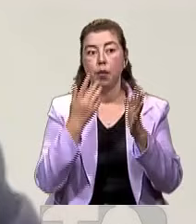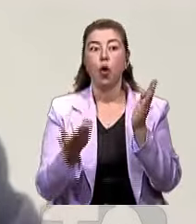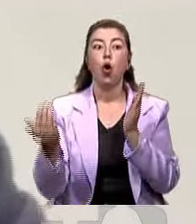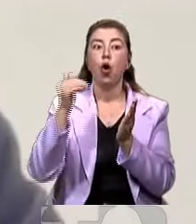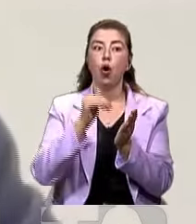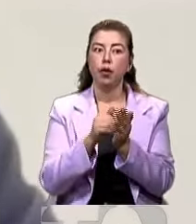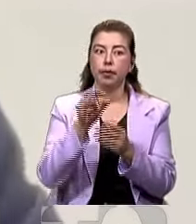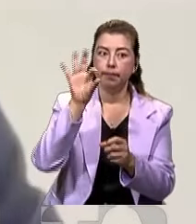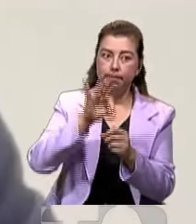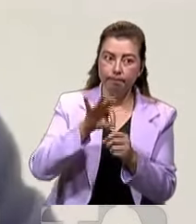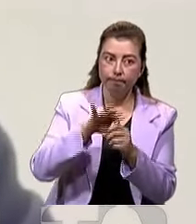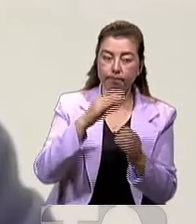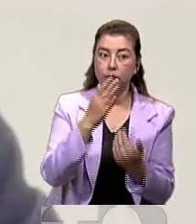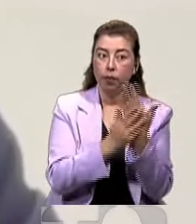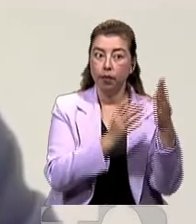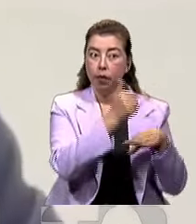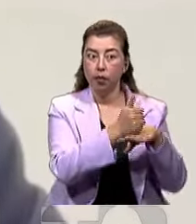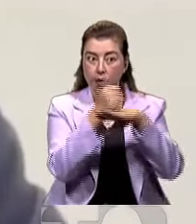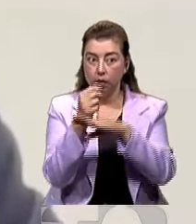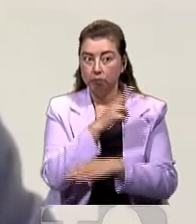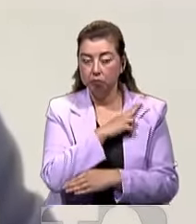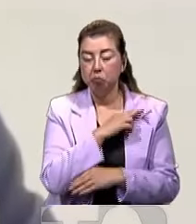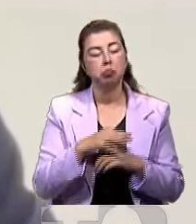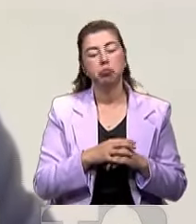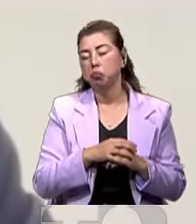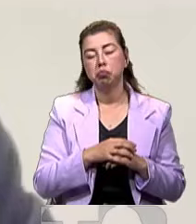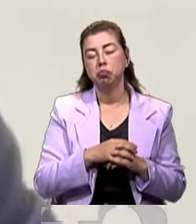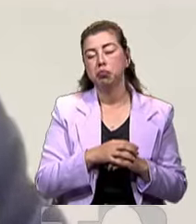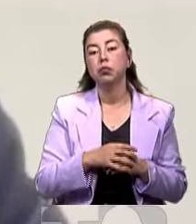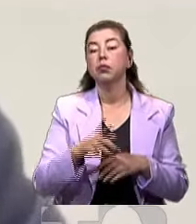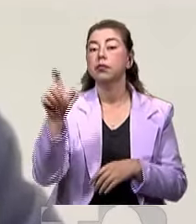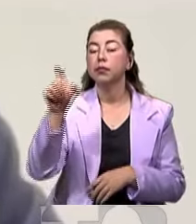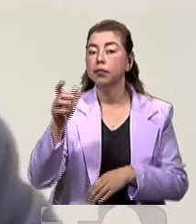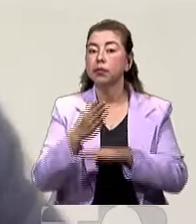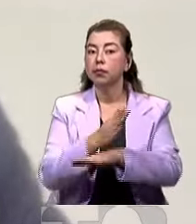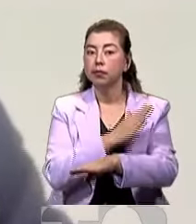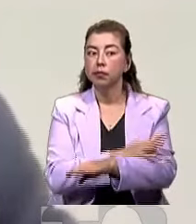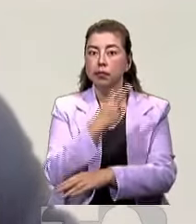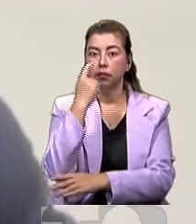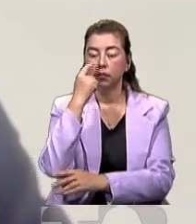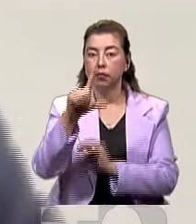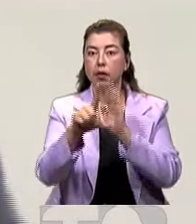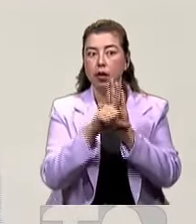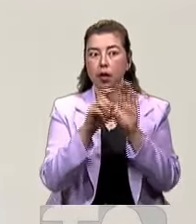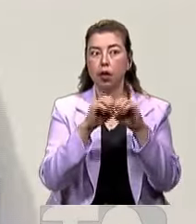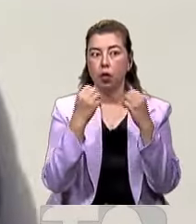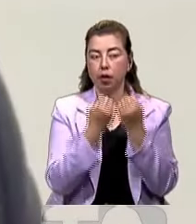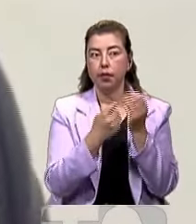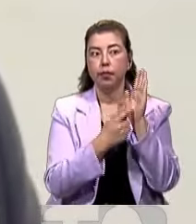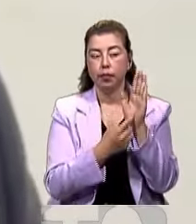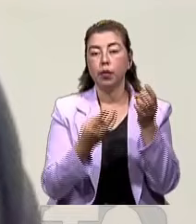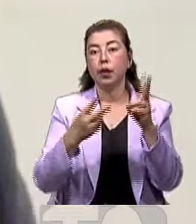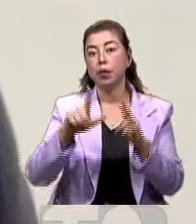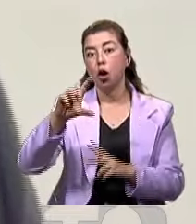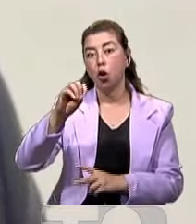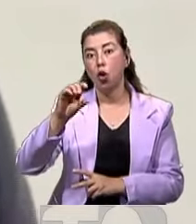Tenemos que actuar conforme a la ley, especialmente a la Ley Orgánica de Educación Superior, su reglamento general. La LOES establece que